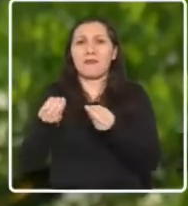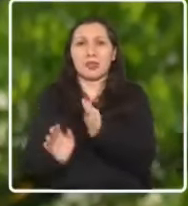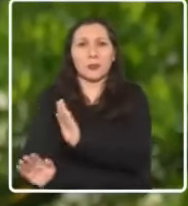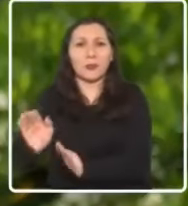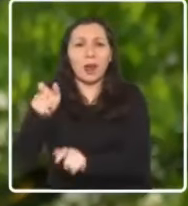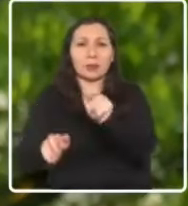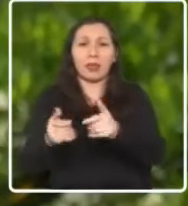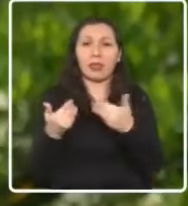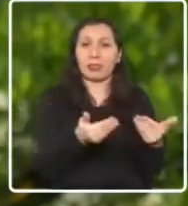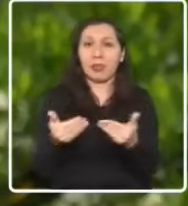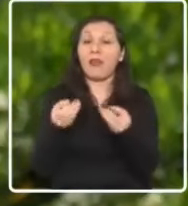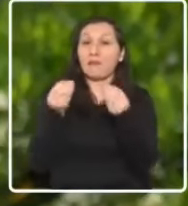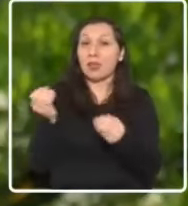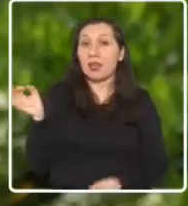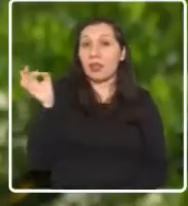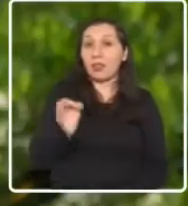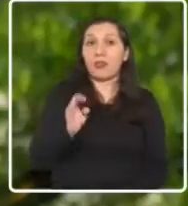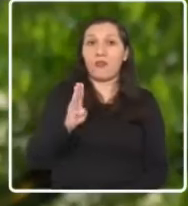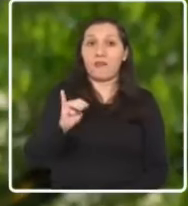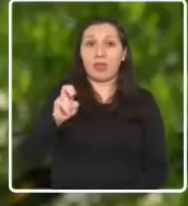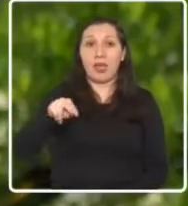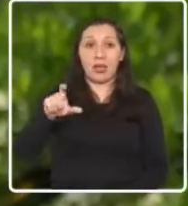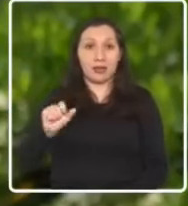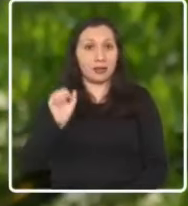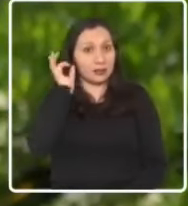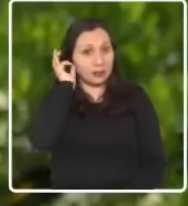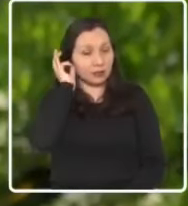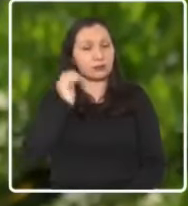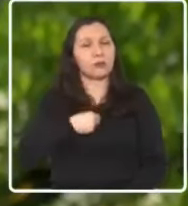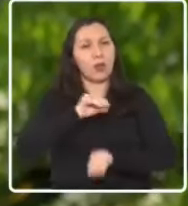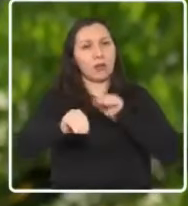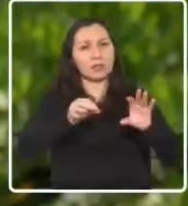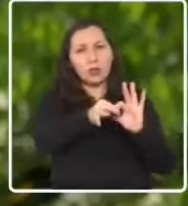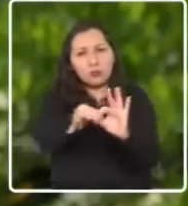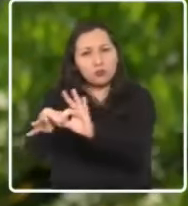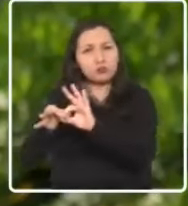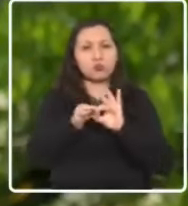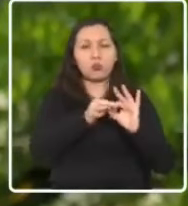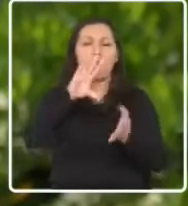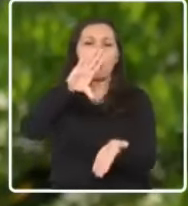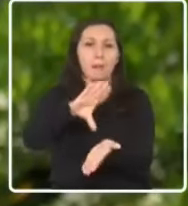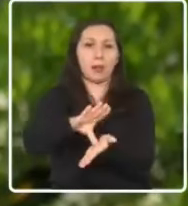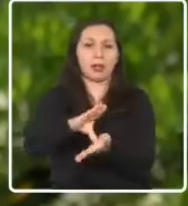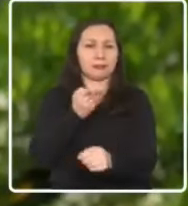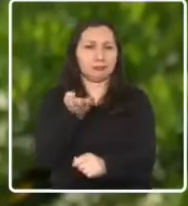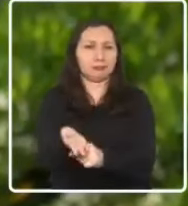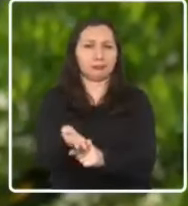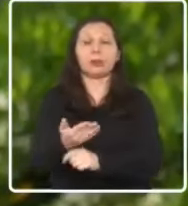las personas, como bien lo ha señalado Bianca, llamo a la unidad del país y